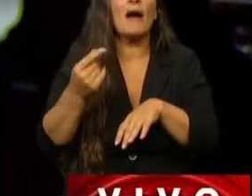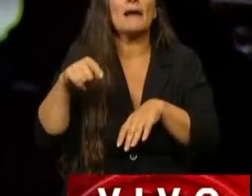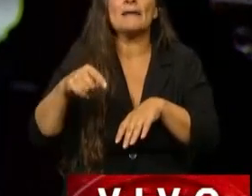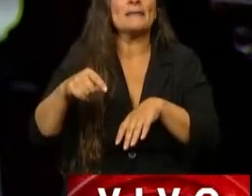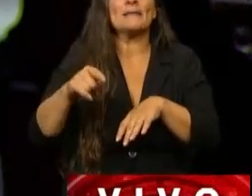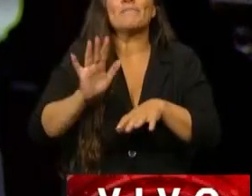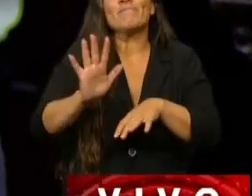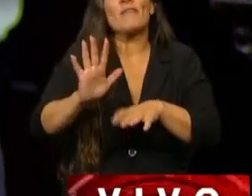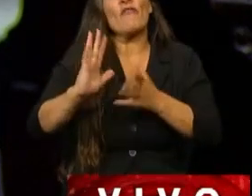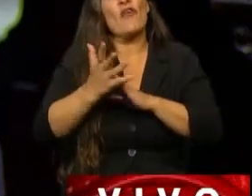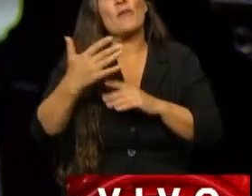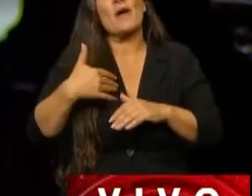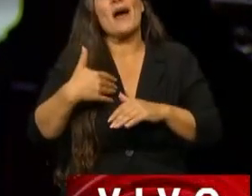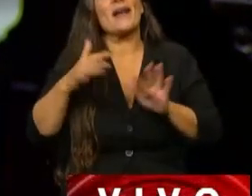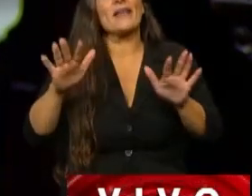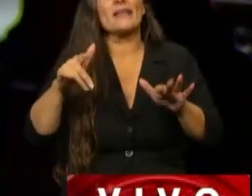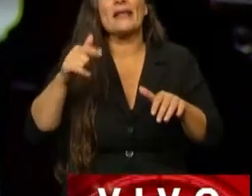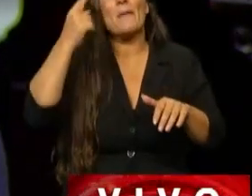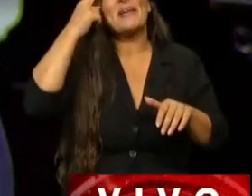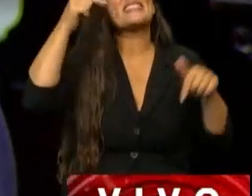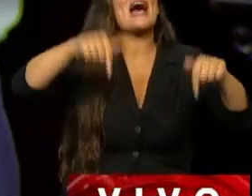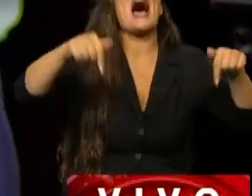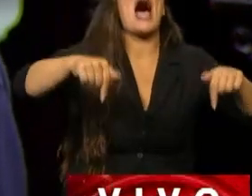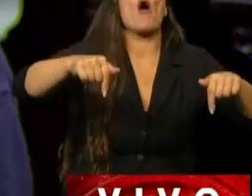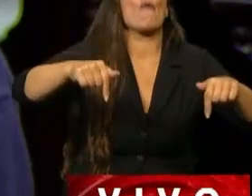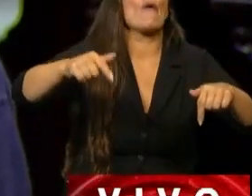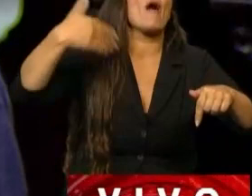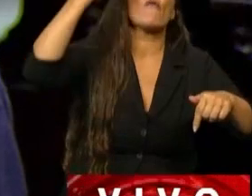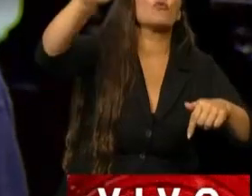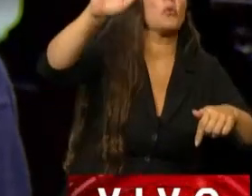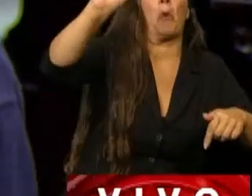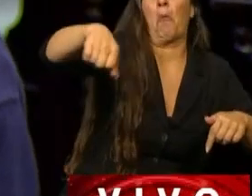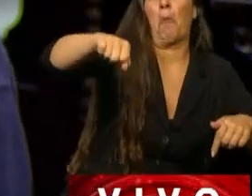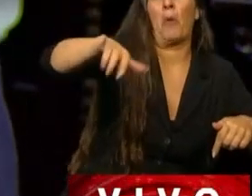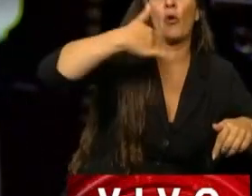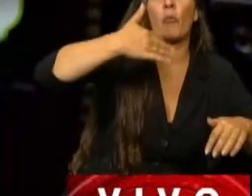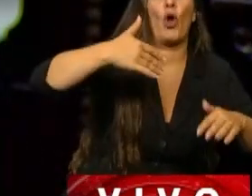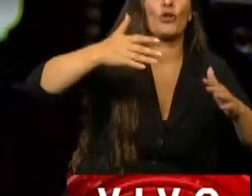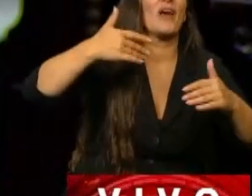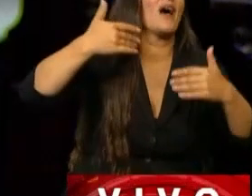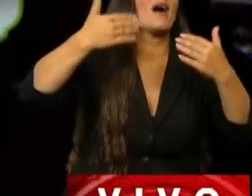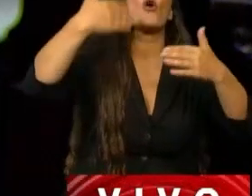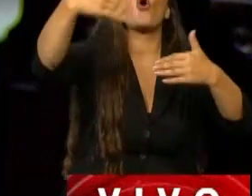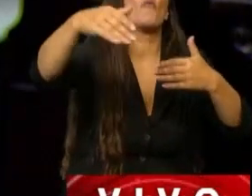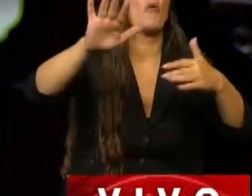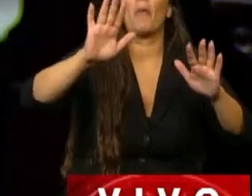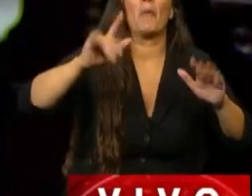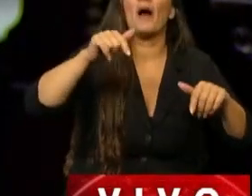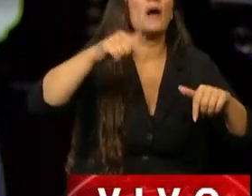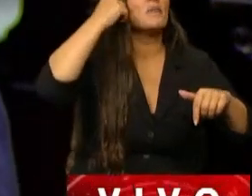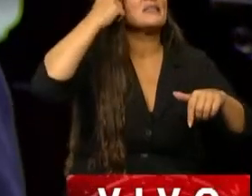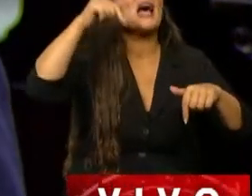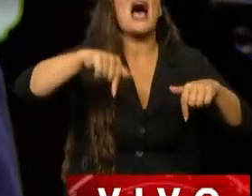obliga a funcionar en presente absoluto, sin proyección, sin horizonte, sin sentido de futuro. La